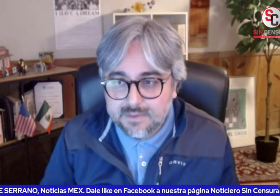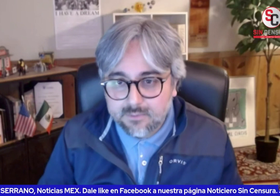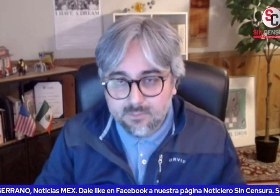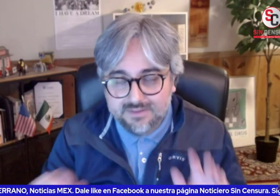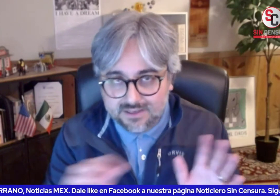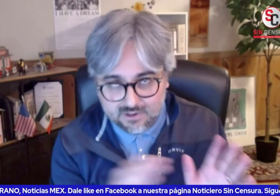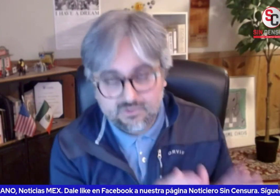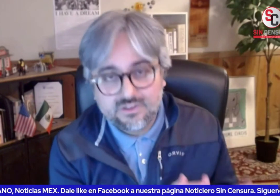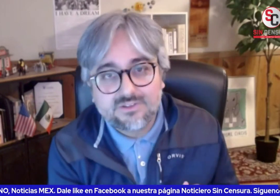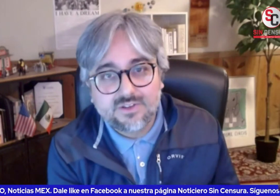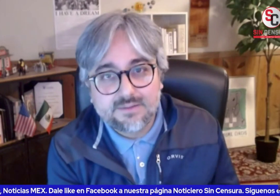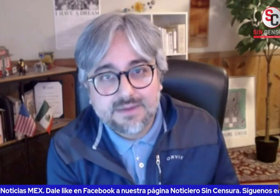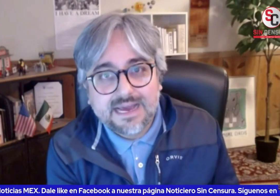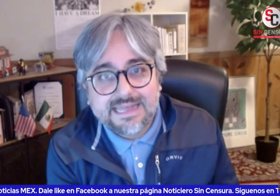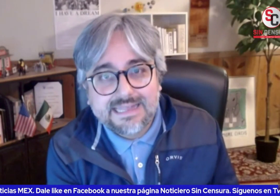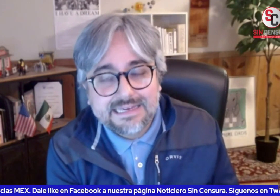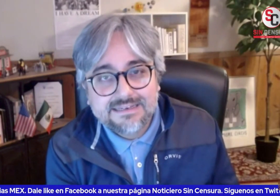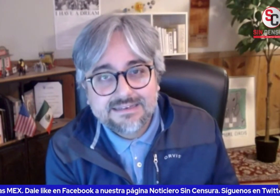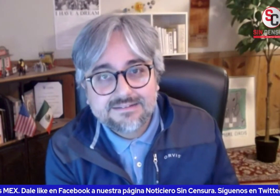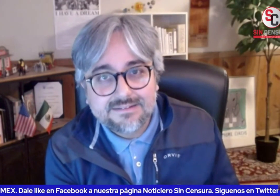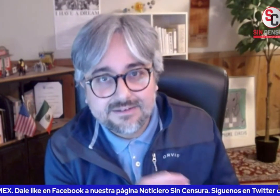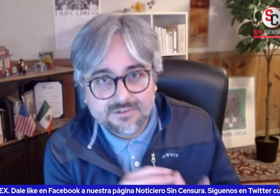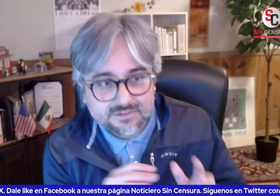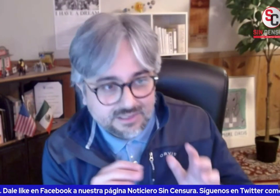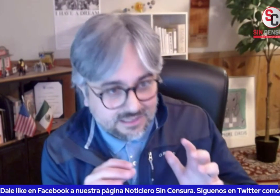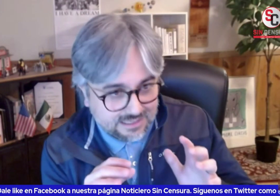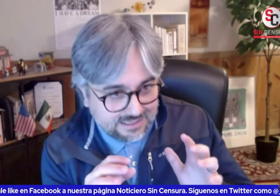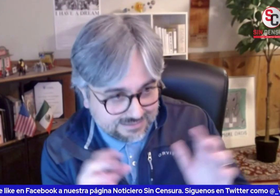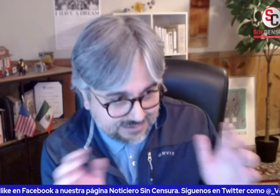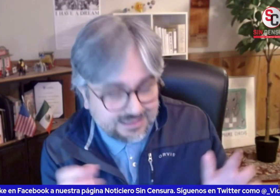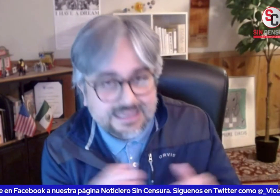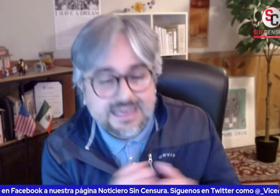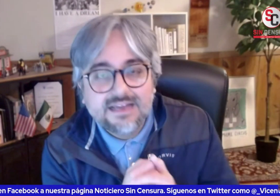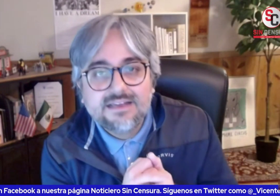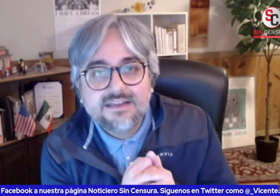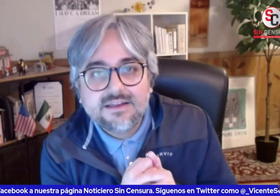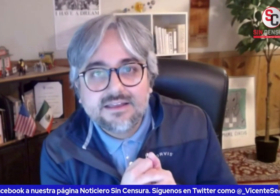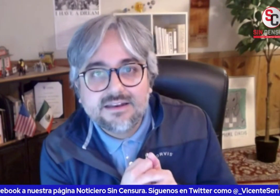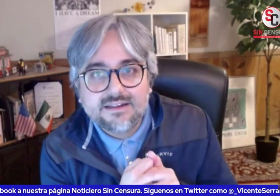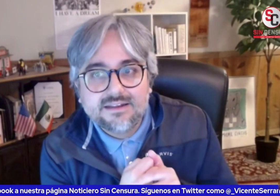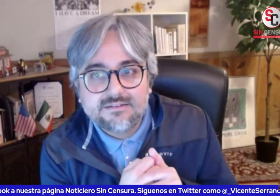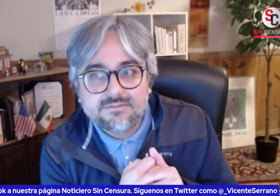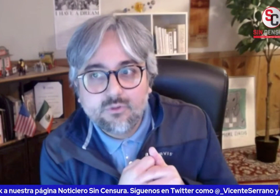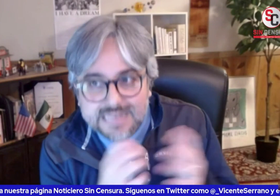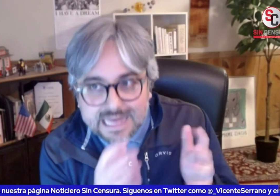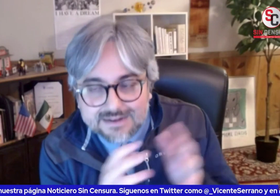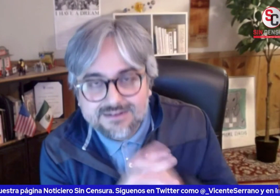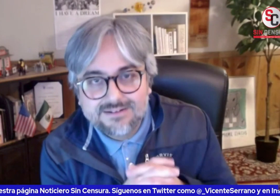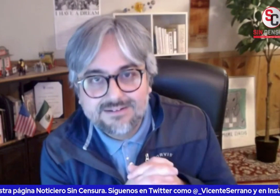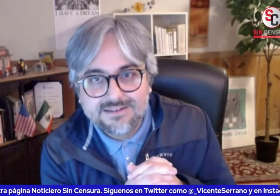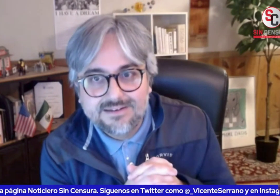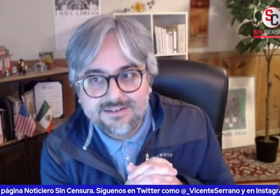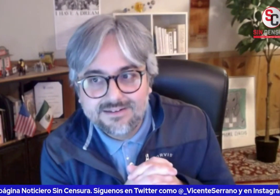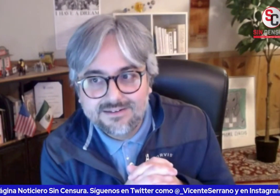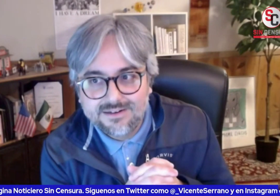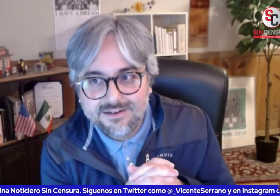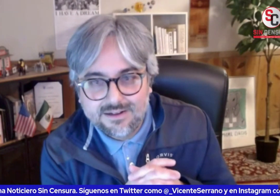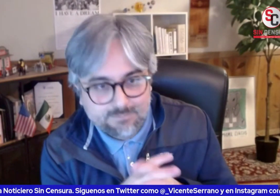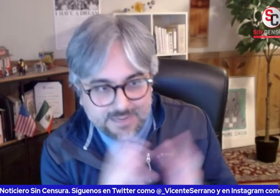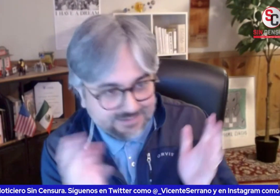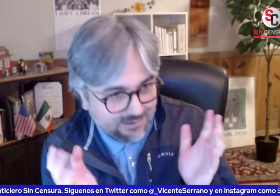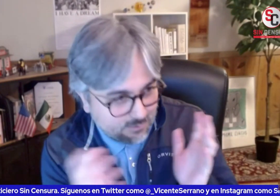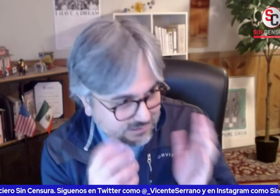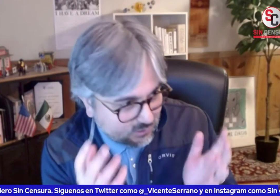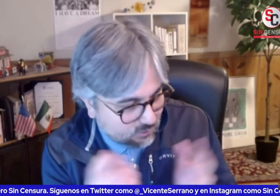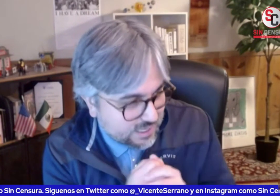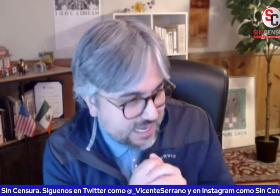mediante la vía diplomática, no tanto de la embajada, sino de la Cancillería, el dominar,